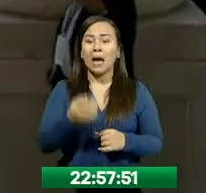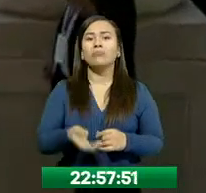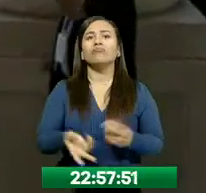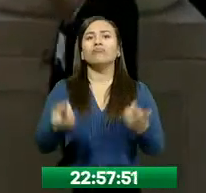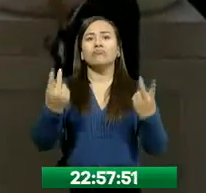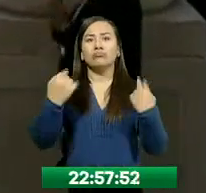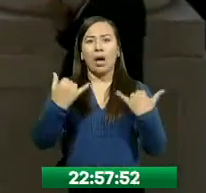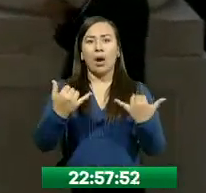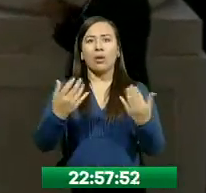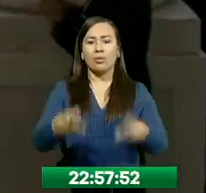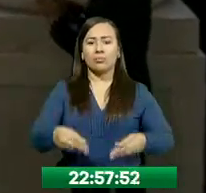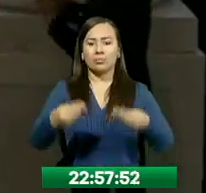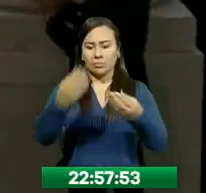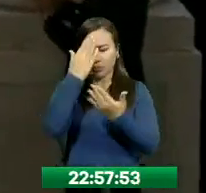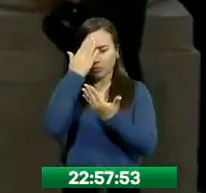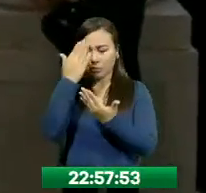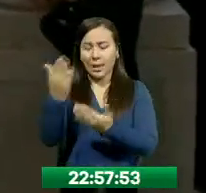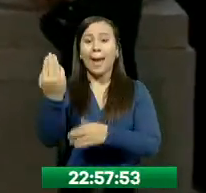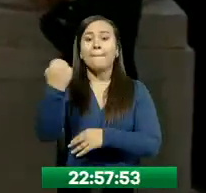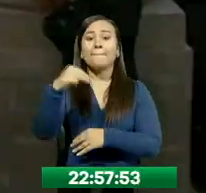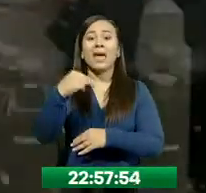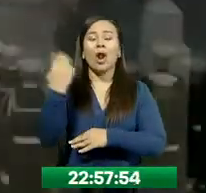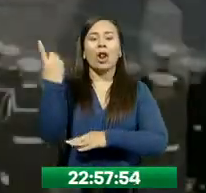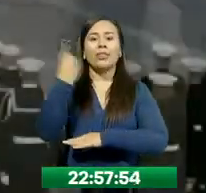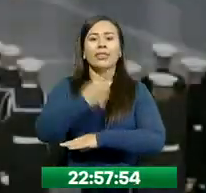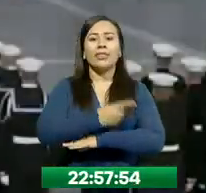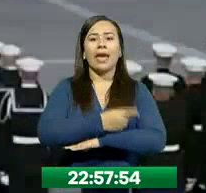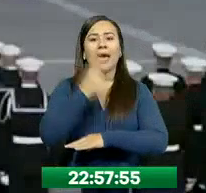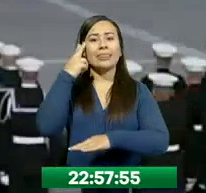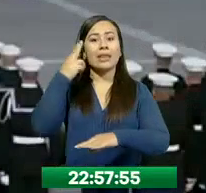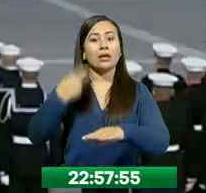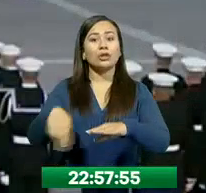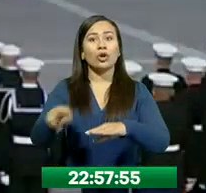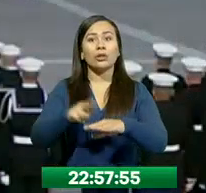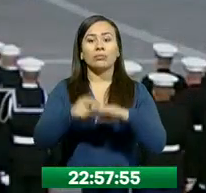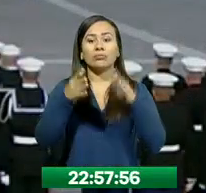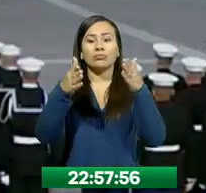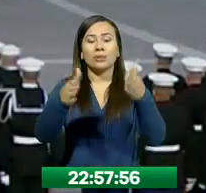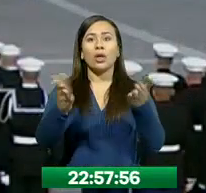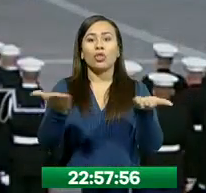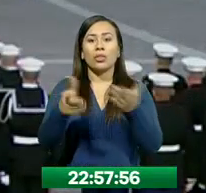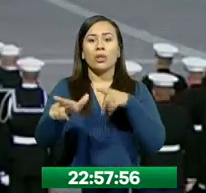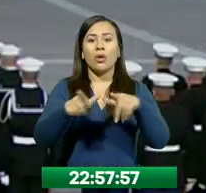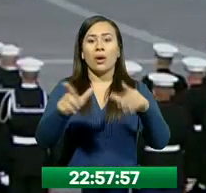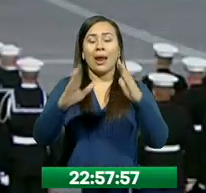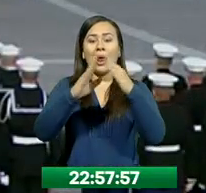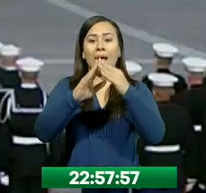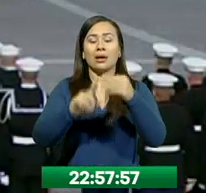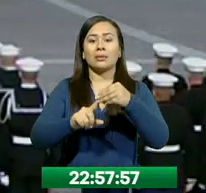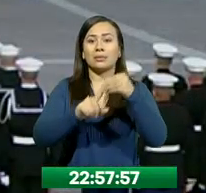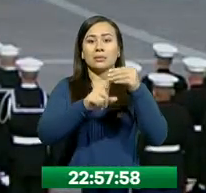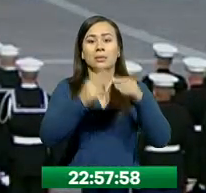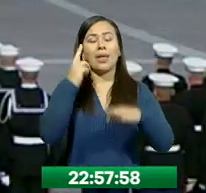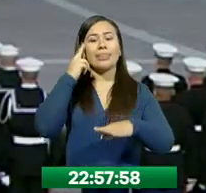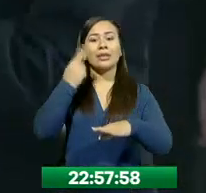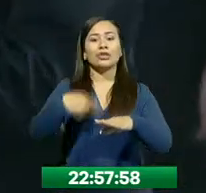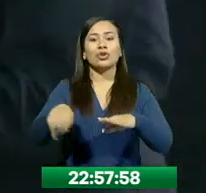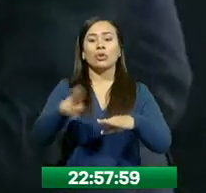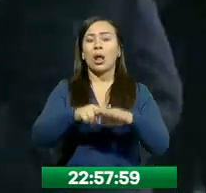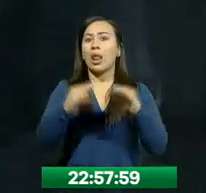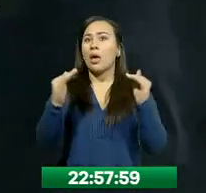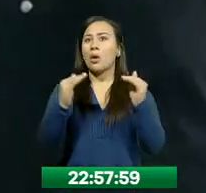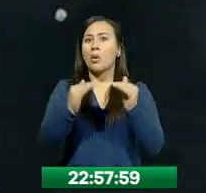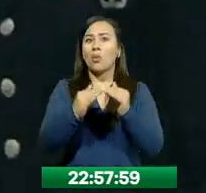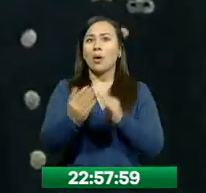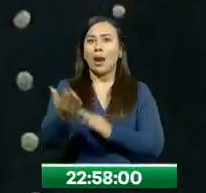D.C. El miércoles, el día del duelo nacional, los funerales se llevarán a cabo en la Catedral Nacional, tal como ocurrió